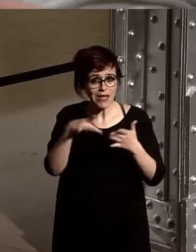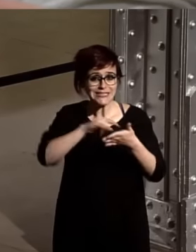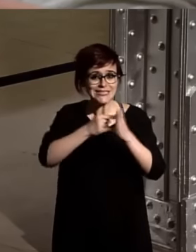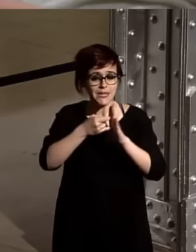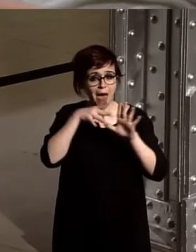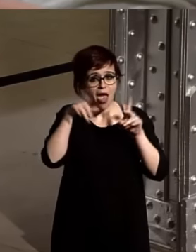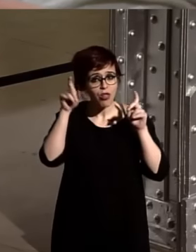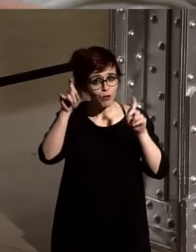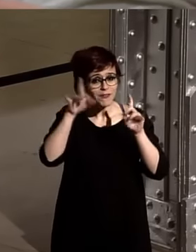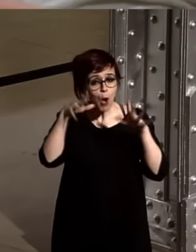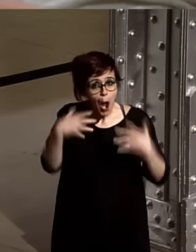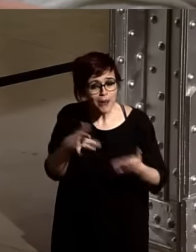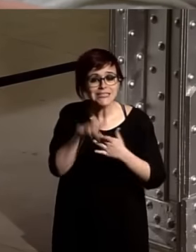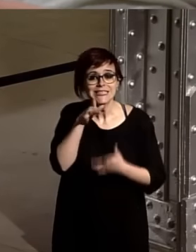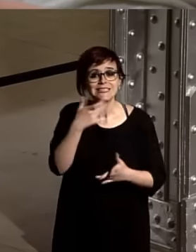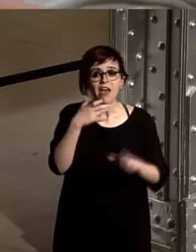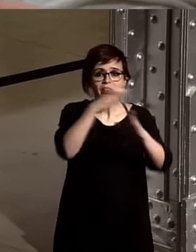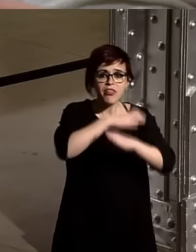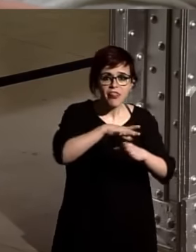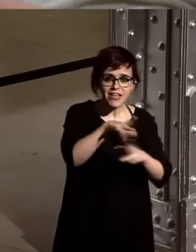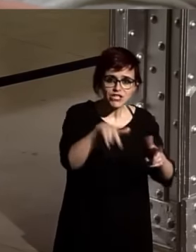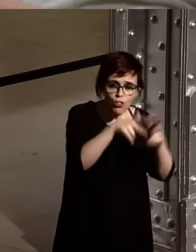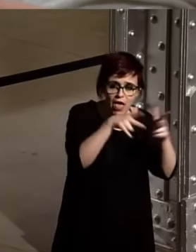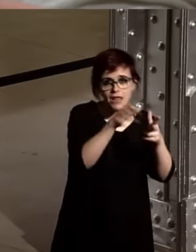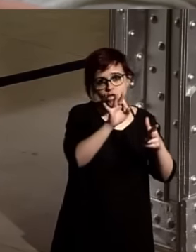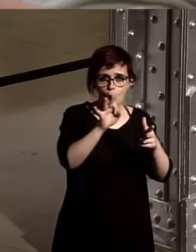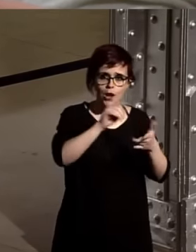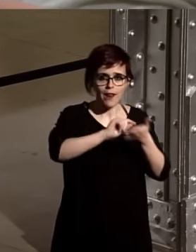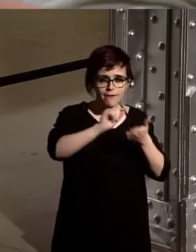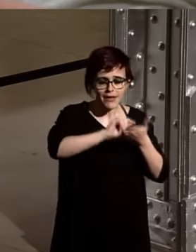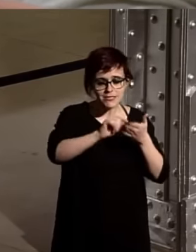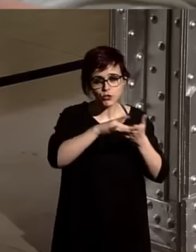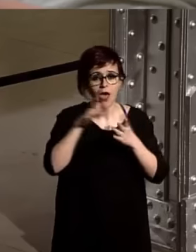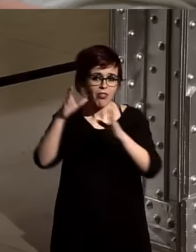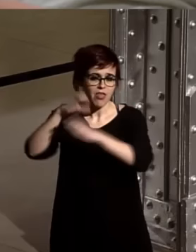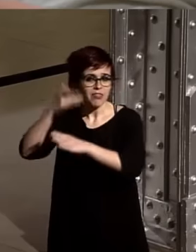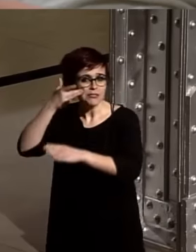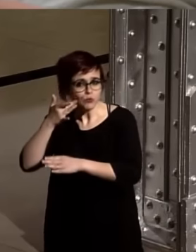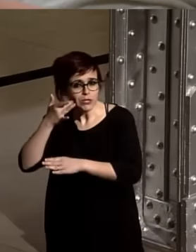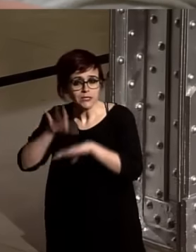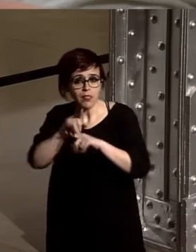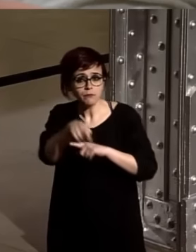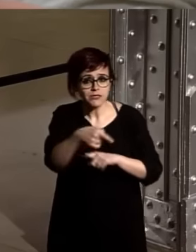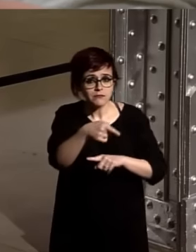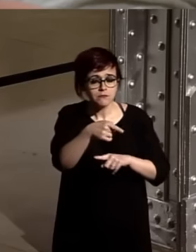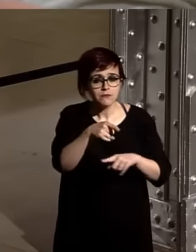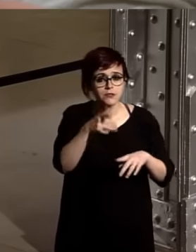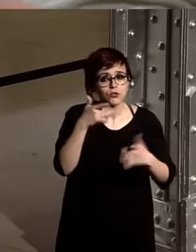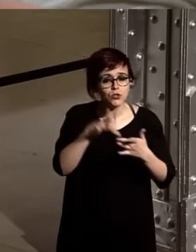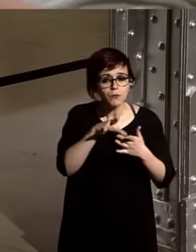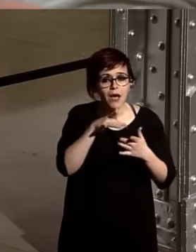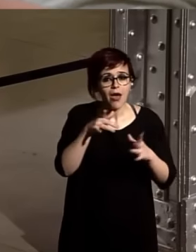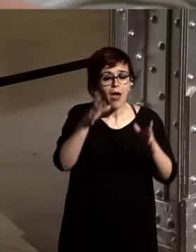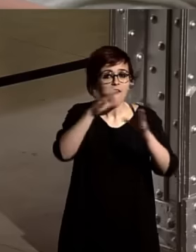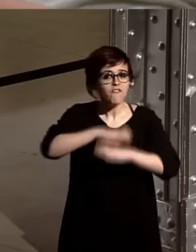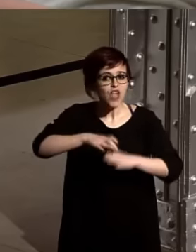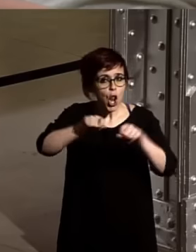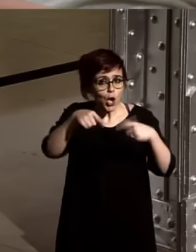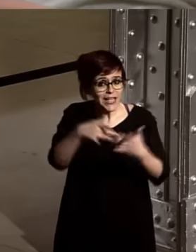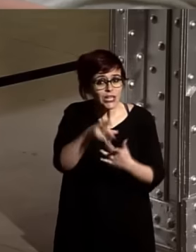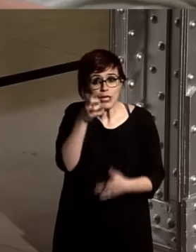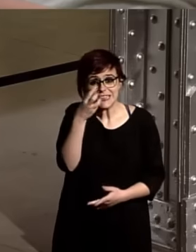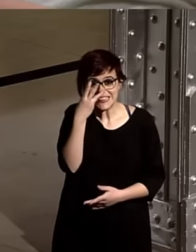si eliges ciencias sociales o letras en vez de de ciencias puras yo no he vuelto a dar una asignatura de ciencias tipo biología desde hace